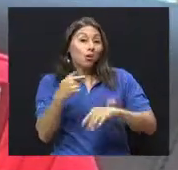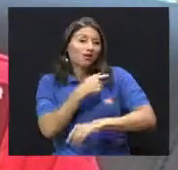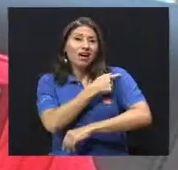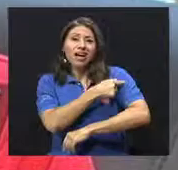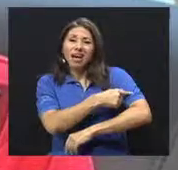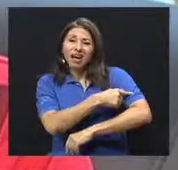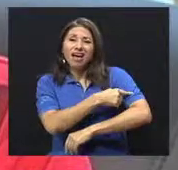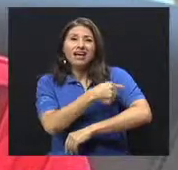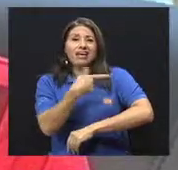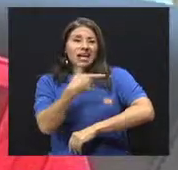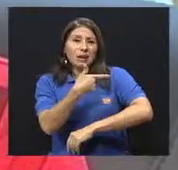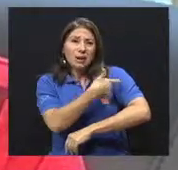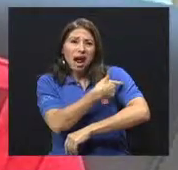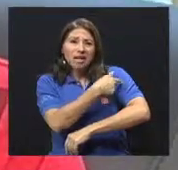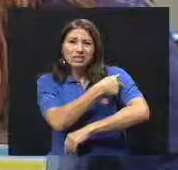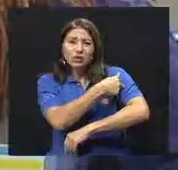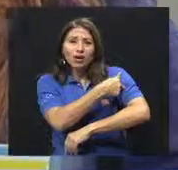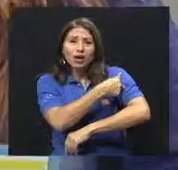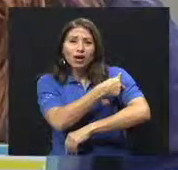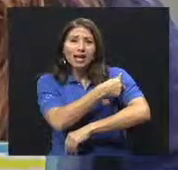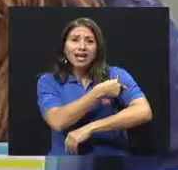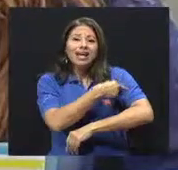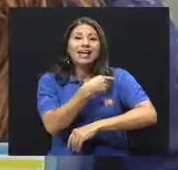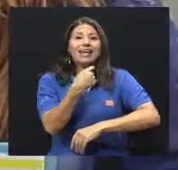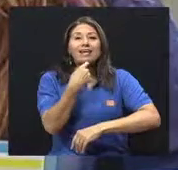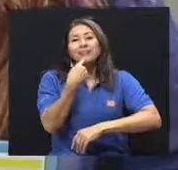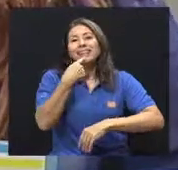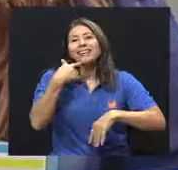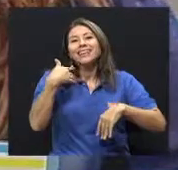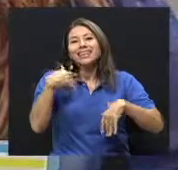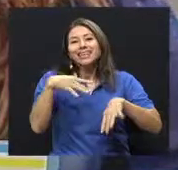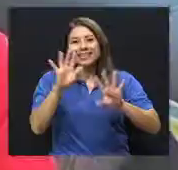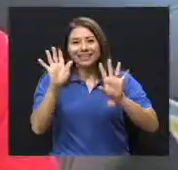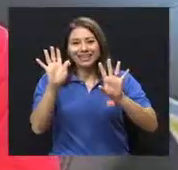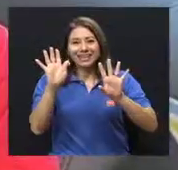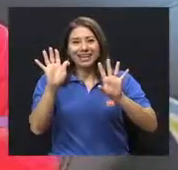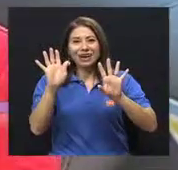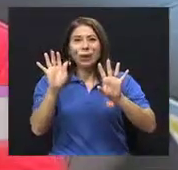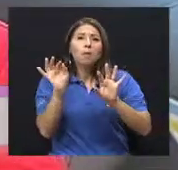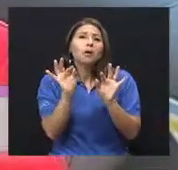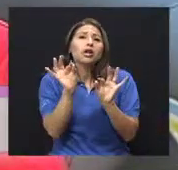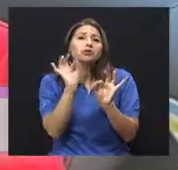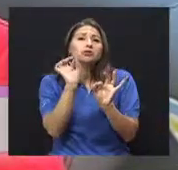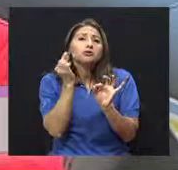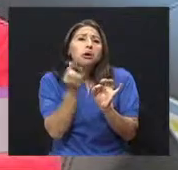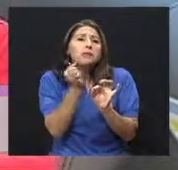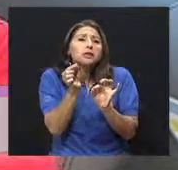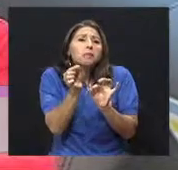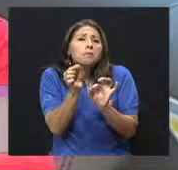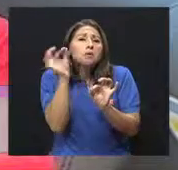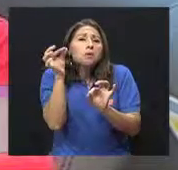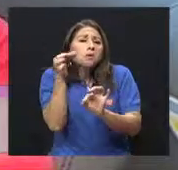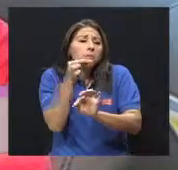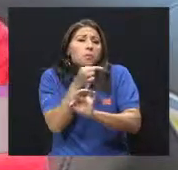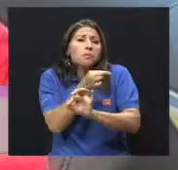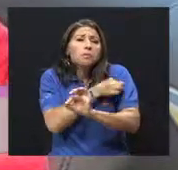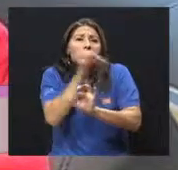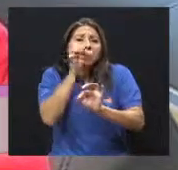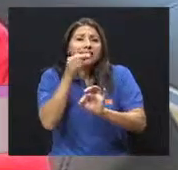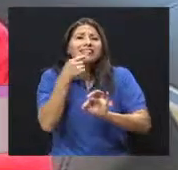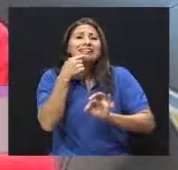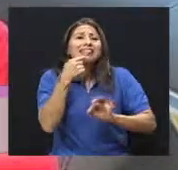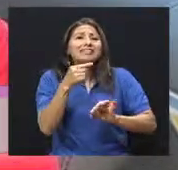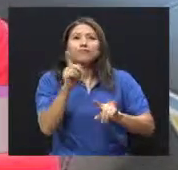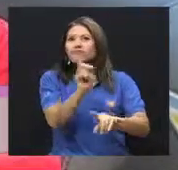inyección en el brazo... O cuando le sacan sangre a uno. Ajá, que es que iba a hacer una... Así que va a ser un